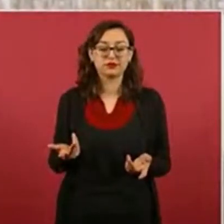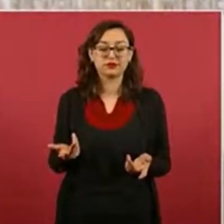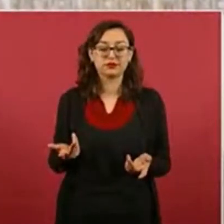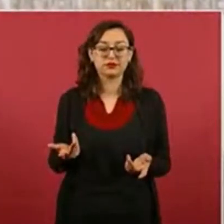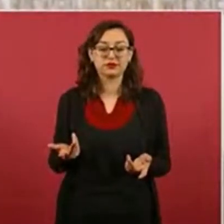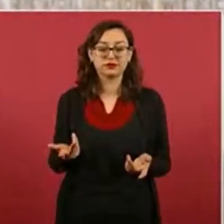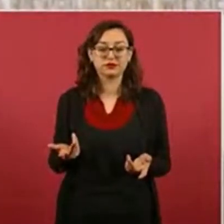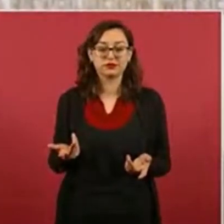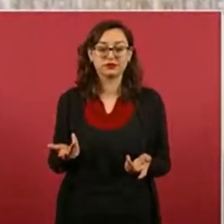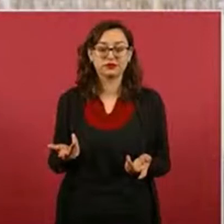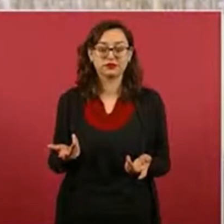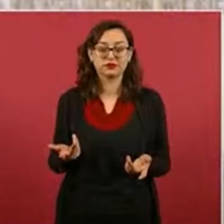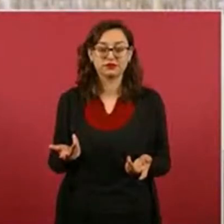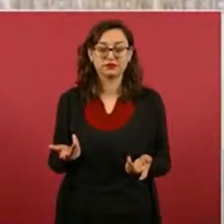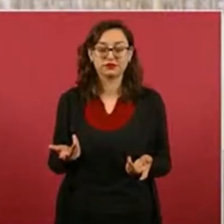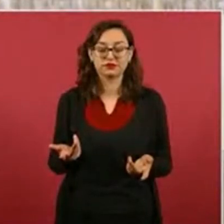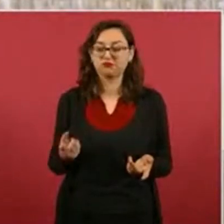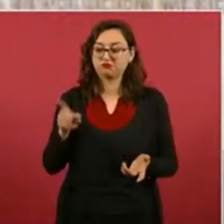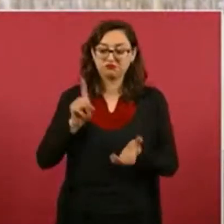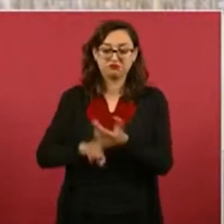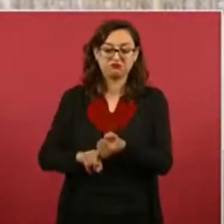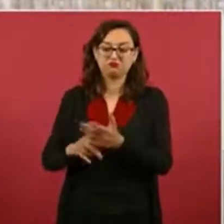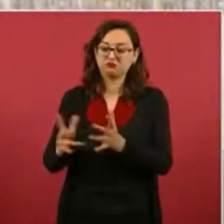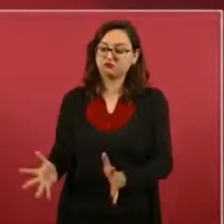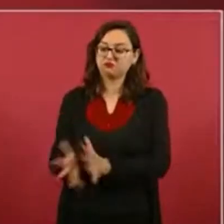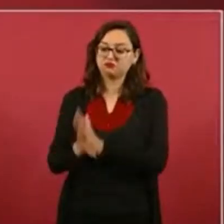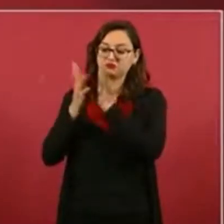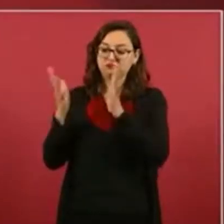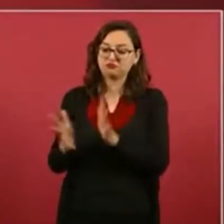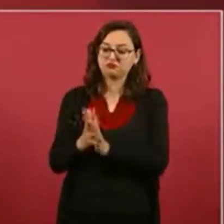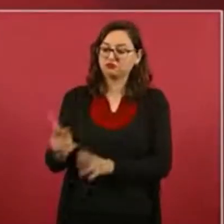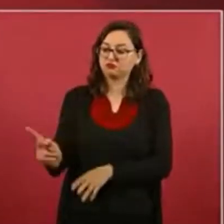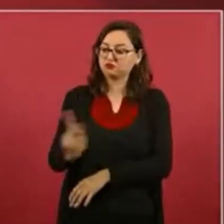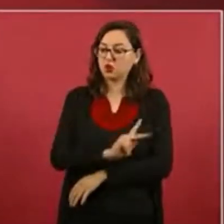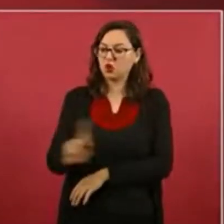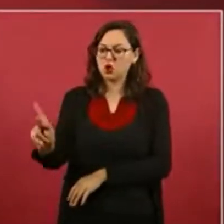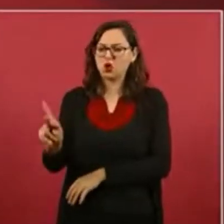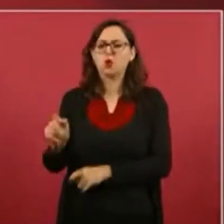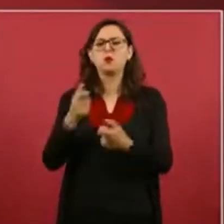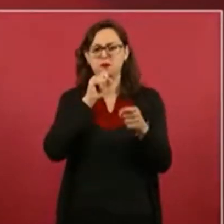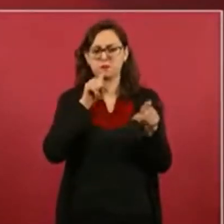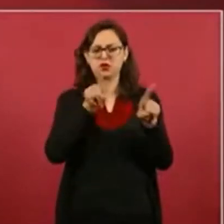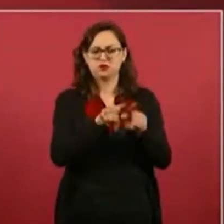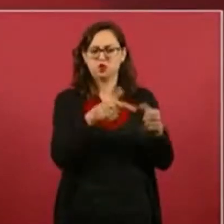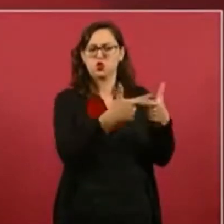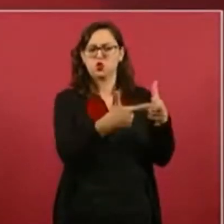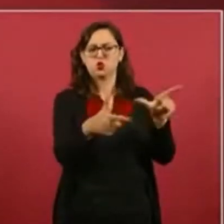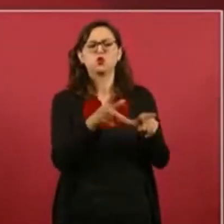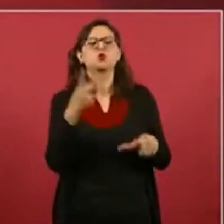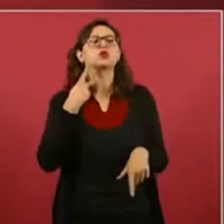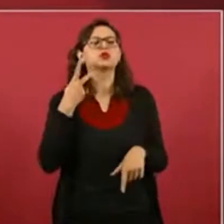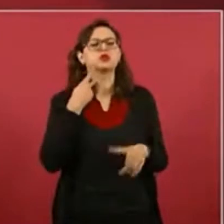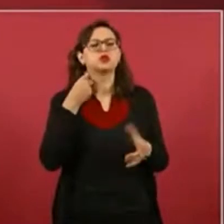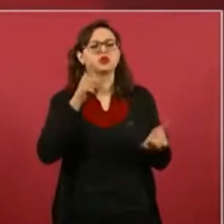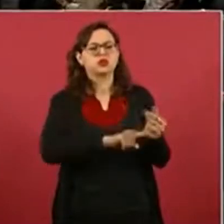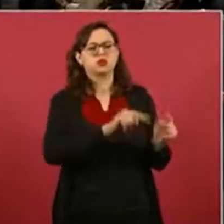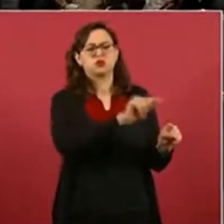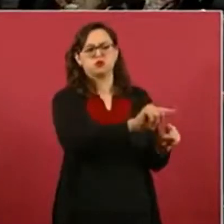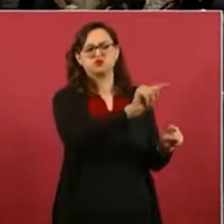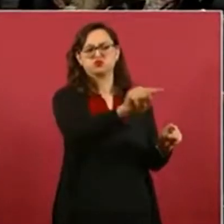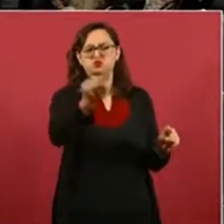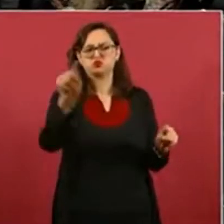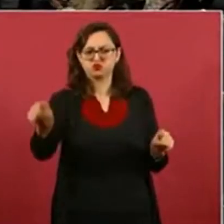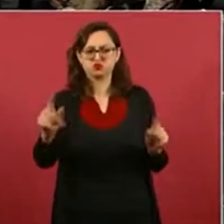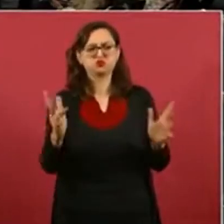todos los que participan y diría que de todos los partidos hasta de los opositores pero que bailan